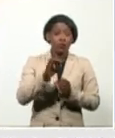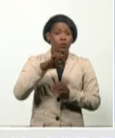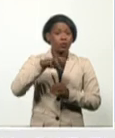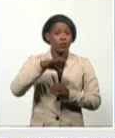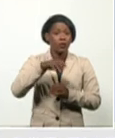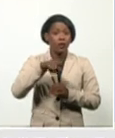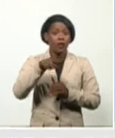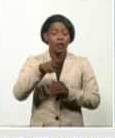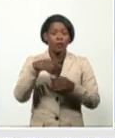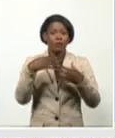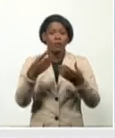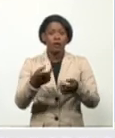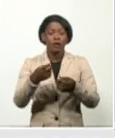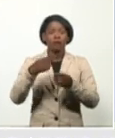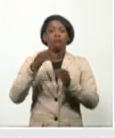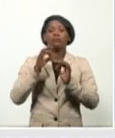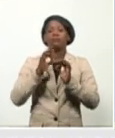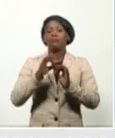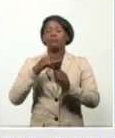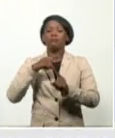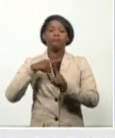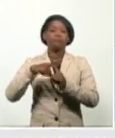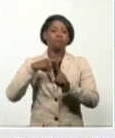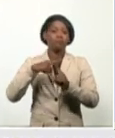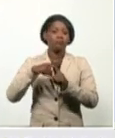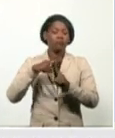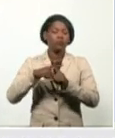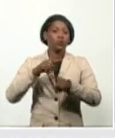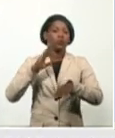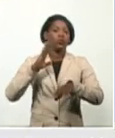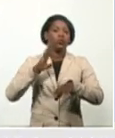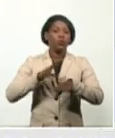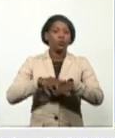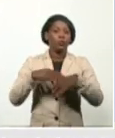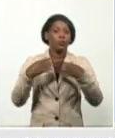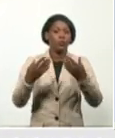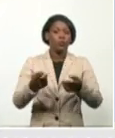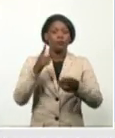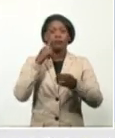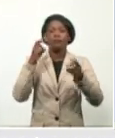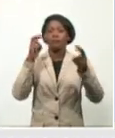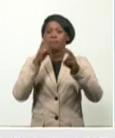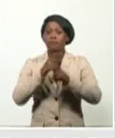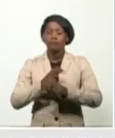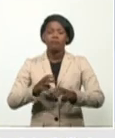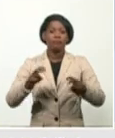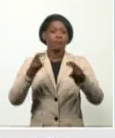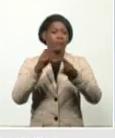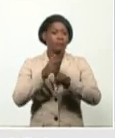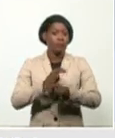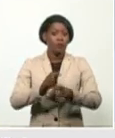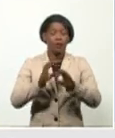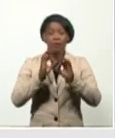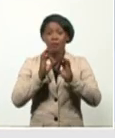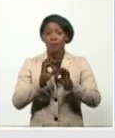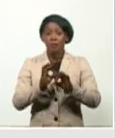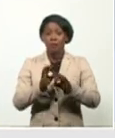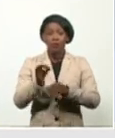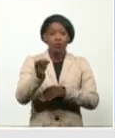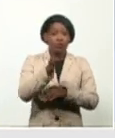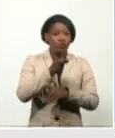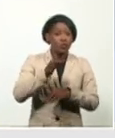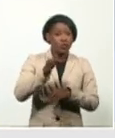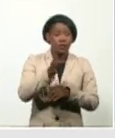positivos como consecuencia del estudio de cero prevalencia, que ayer hablamos aquí de qué municipios están